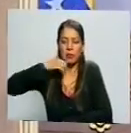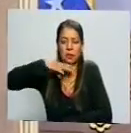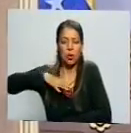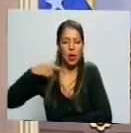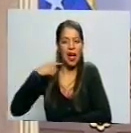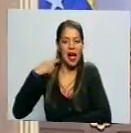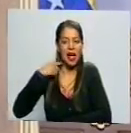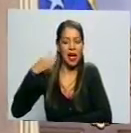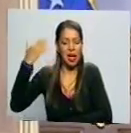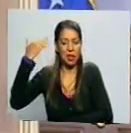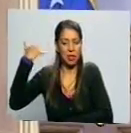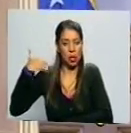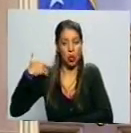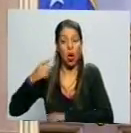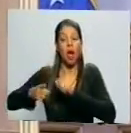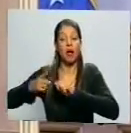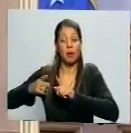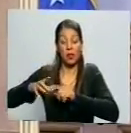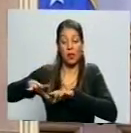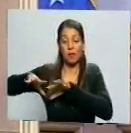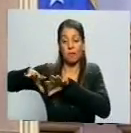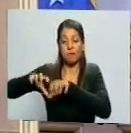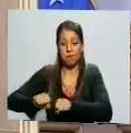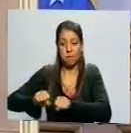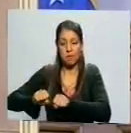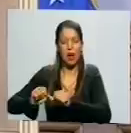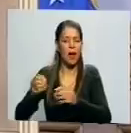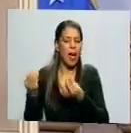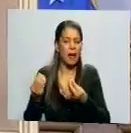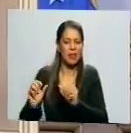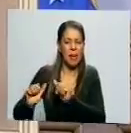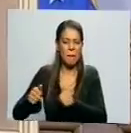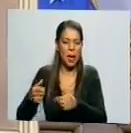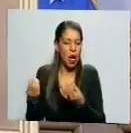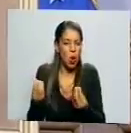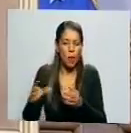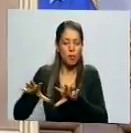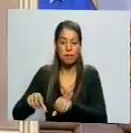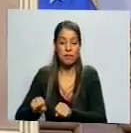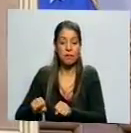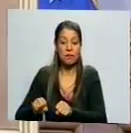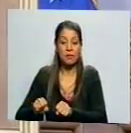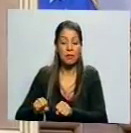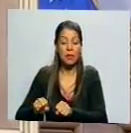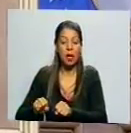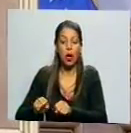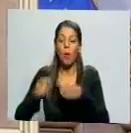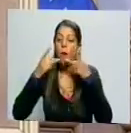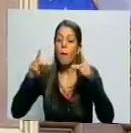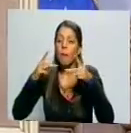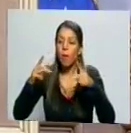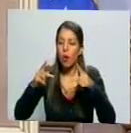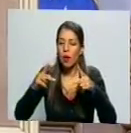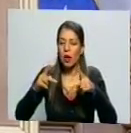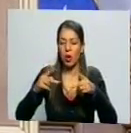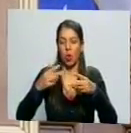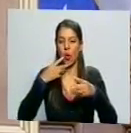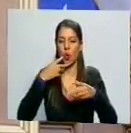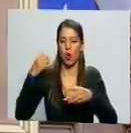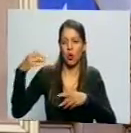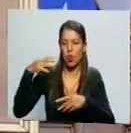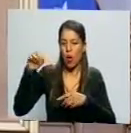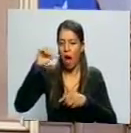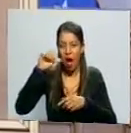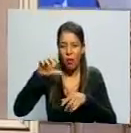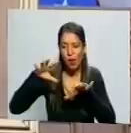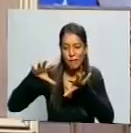son oligarquías comerciales, nacieron precisamente del uso de los recursos públicos, del direccionamiento